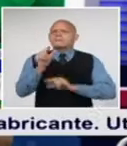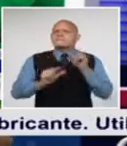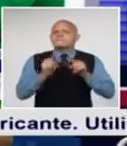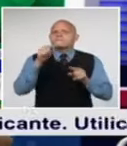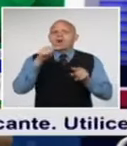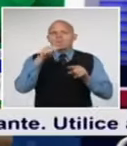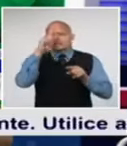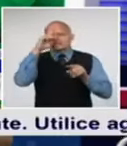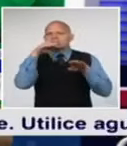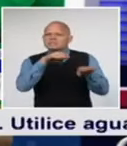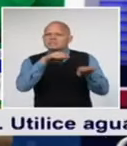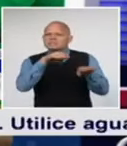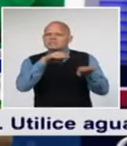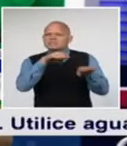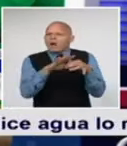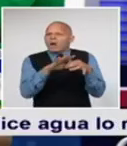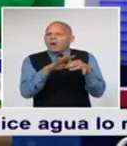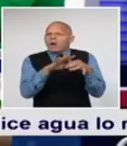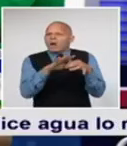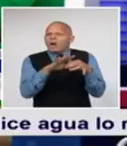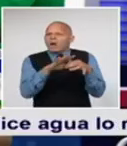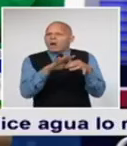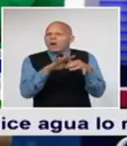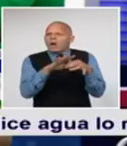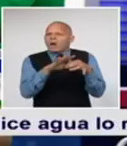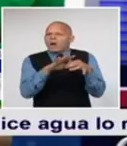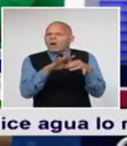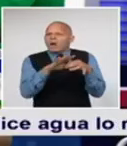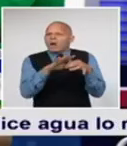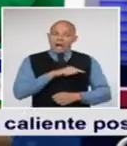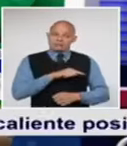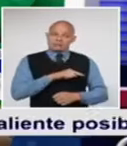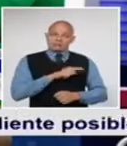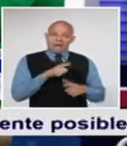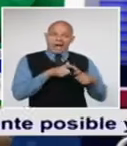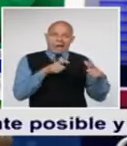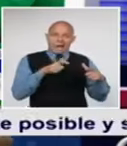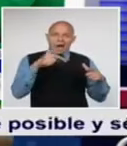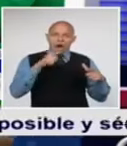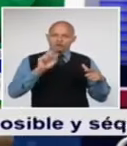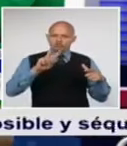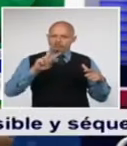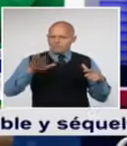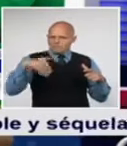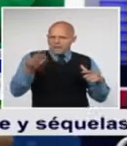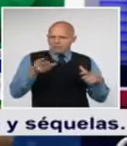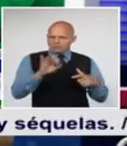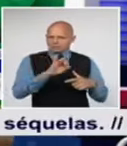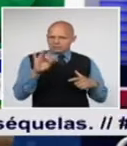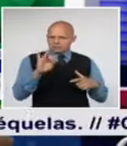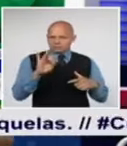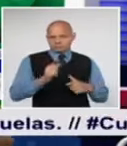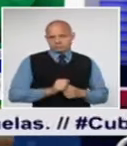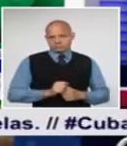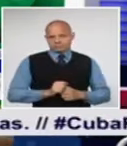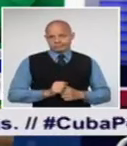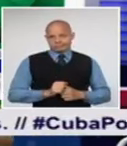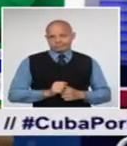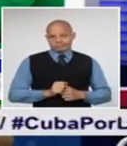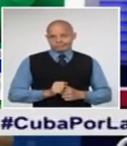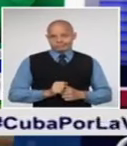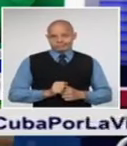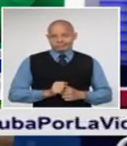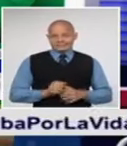de hoy. 2 incluso más el día anterior, que ya era bastante elevada. Y se incrementa a expensas de